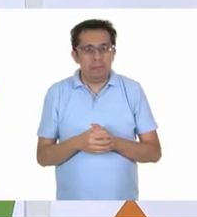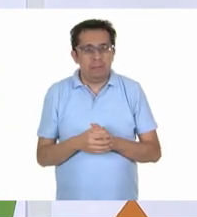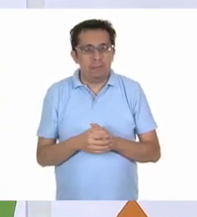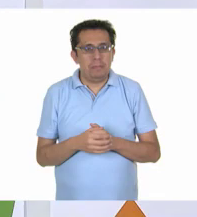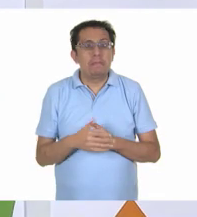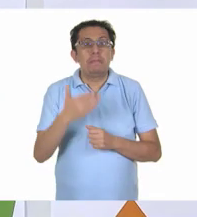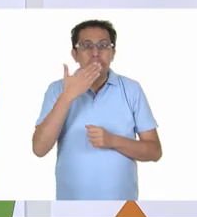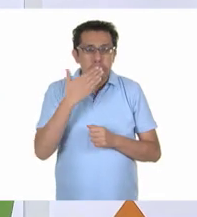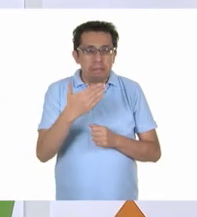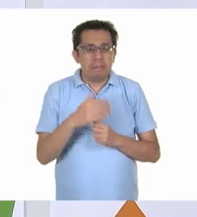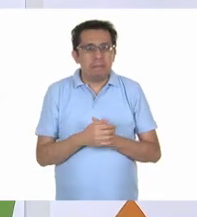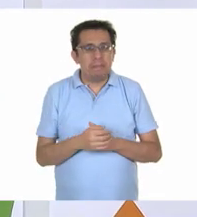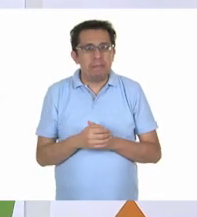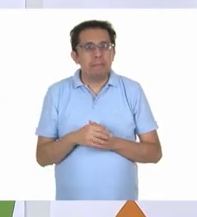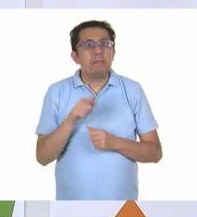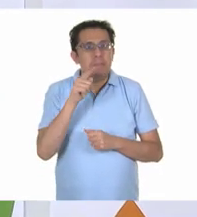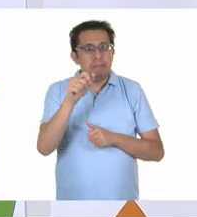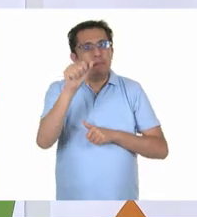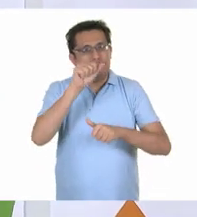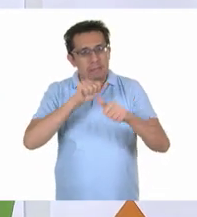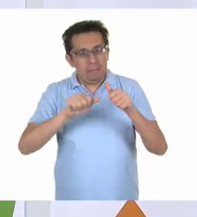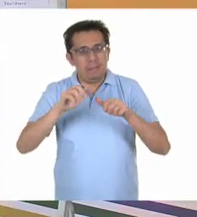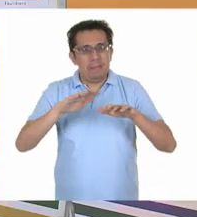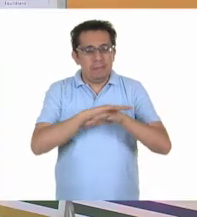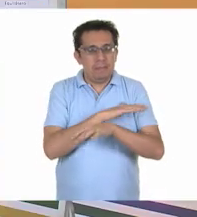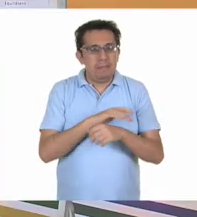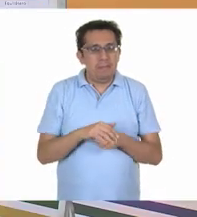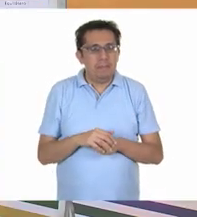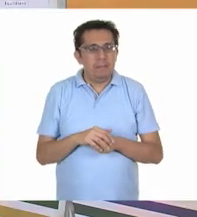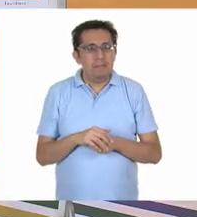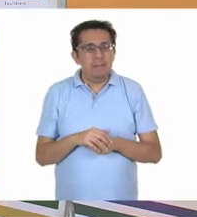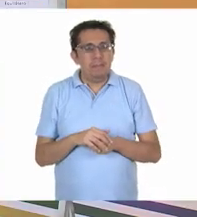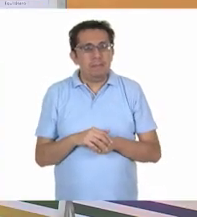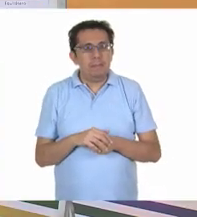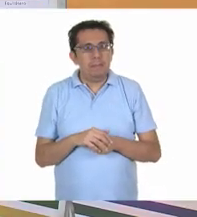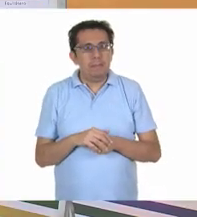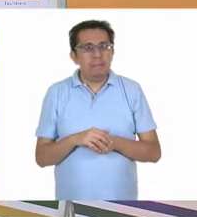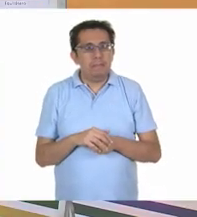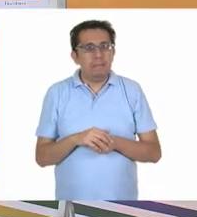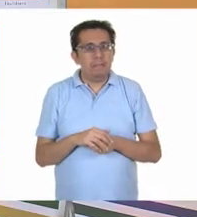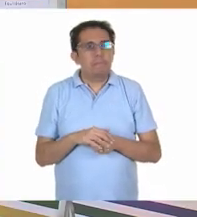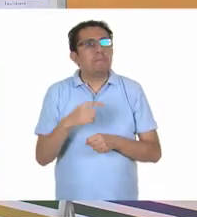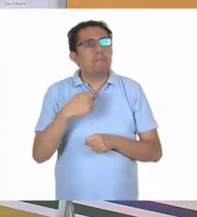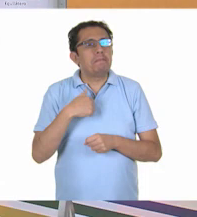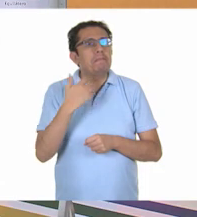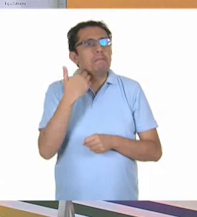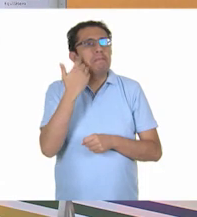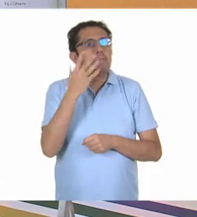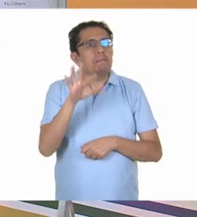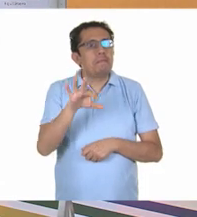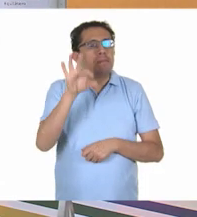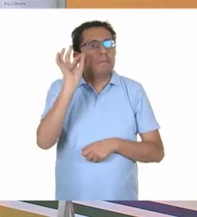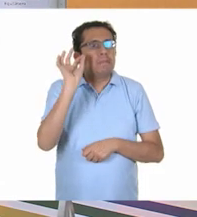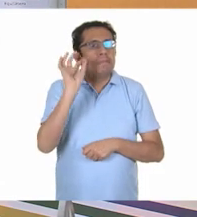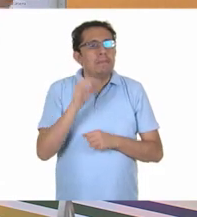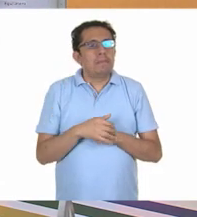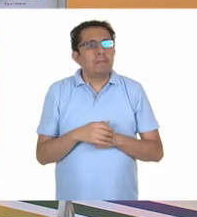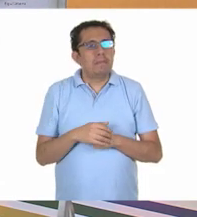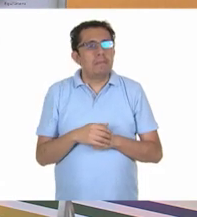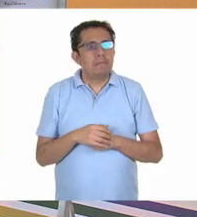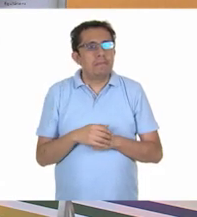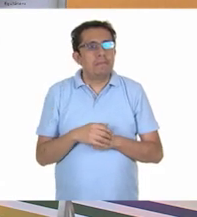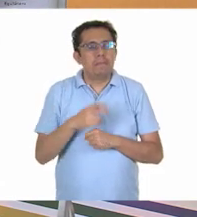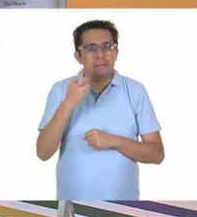Rectángulo. Muy bien, te toca. A ver... ¿Qué les parece? Sí, ahora... A ver